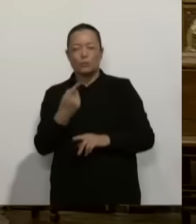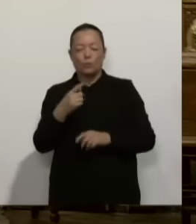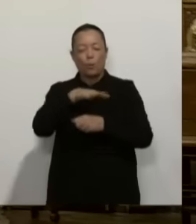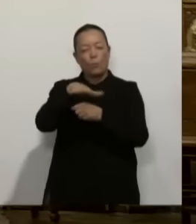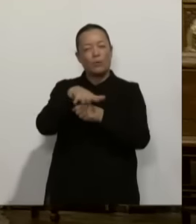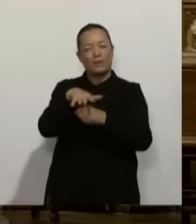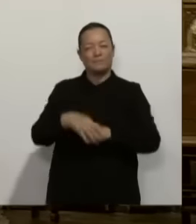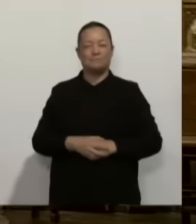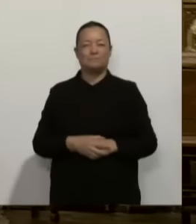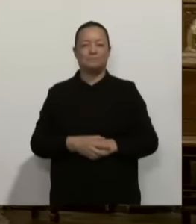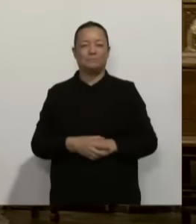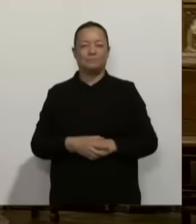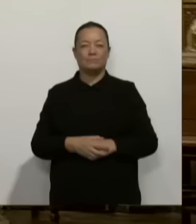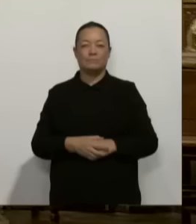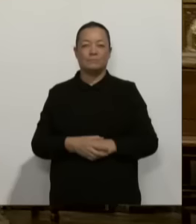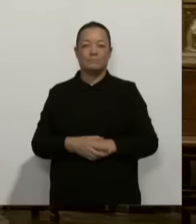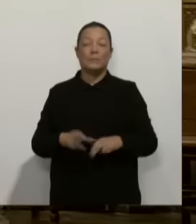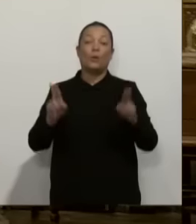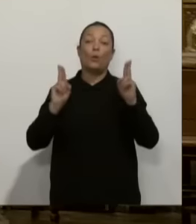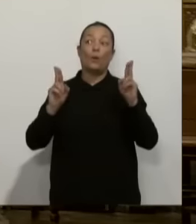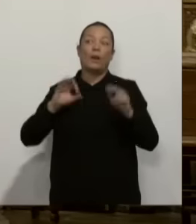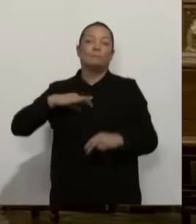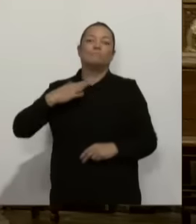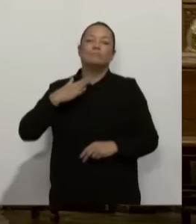somos su comunidad. Que ojalá